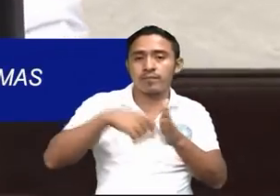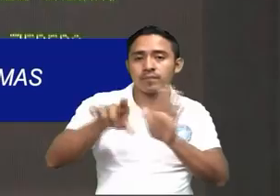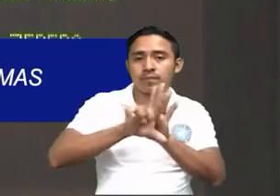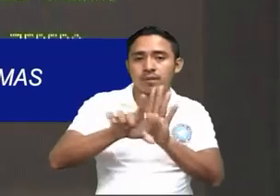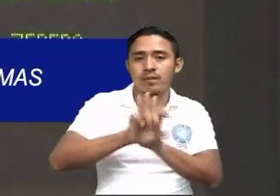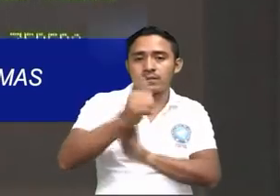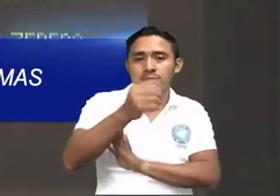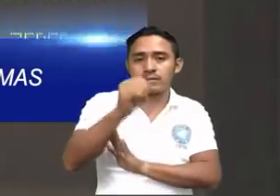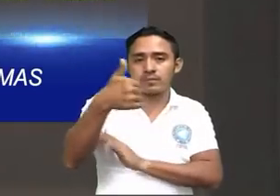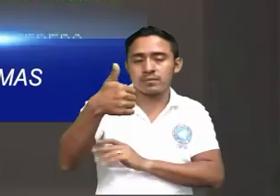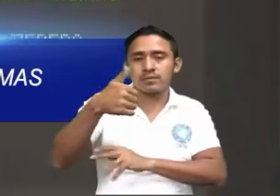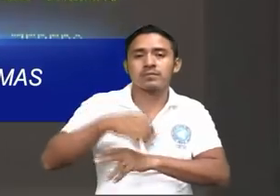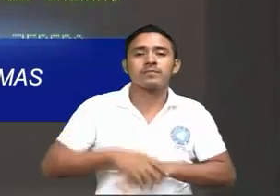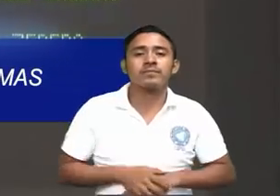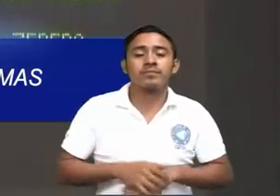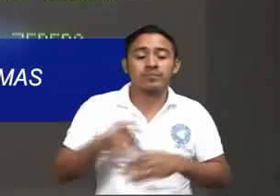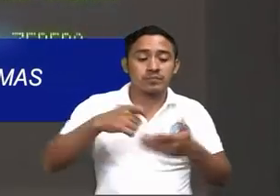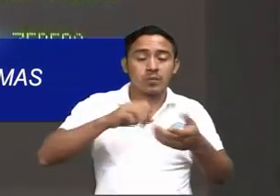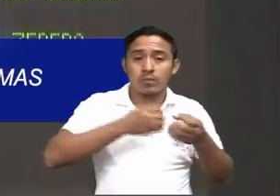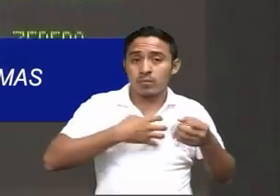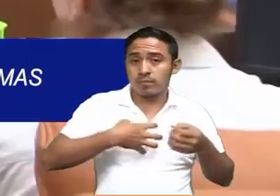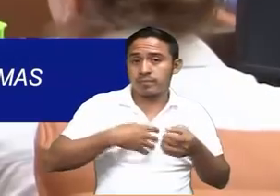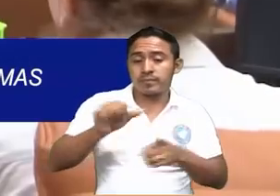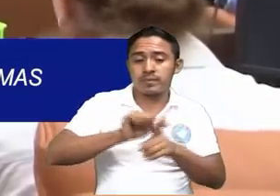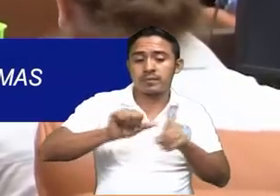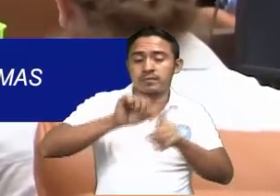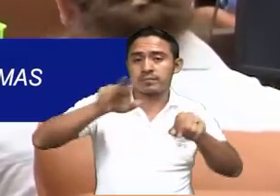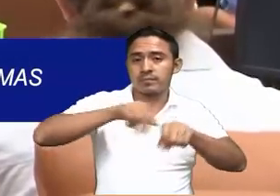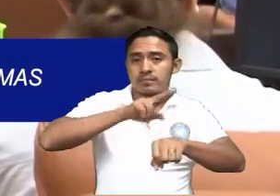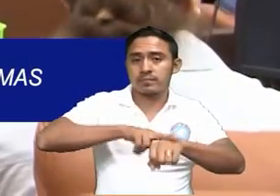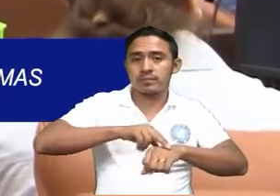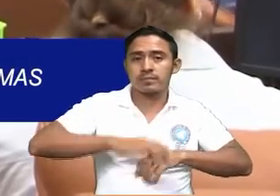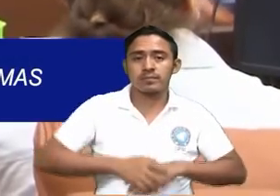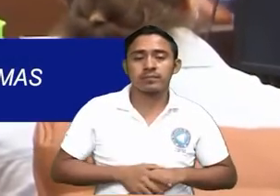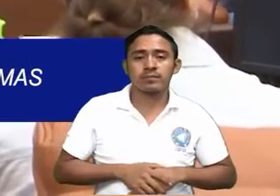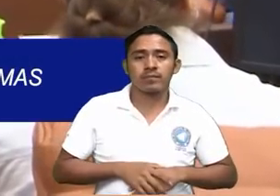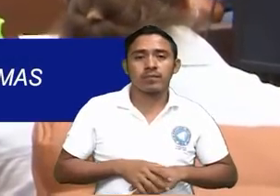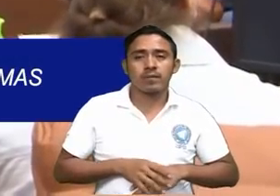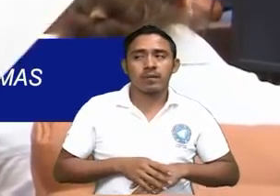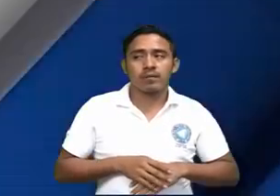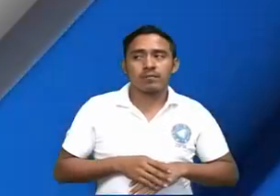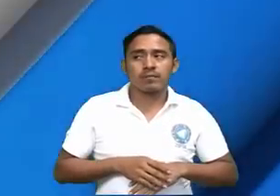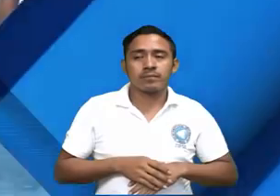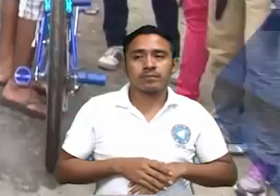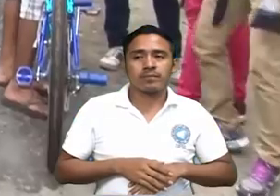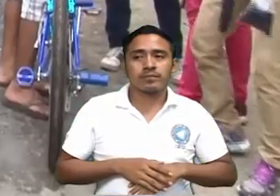ley 606, ley orgánica del Poder Legislativo.